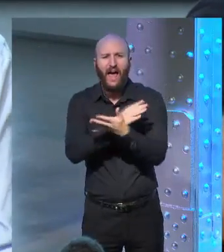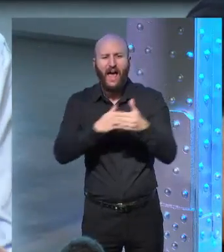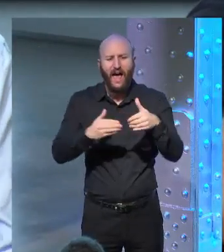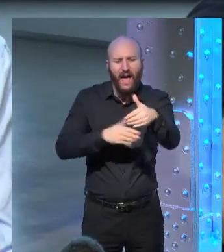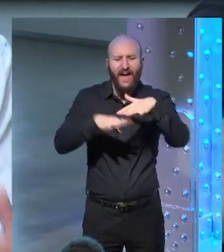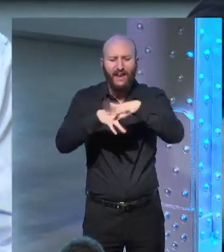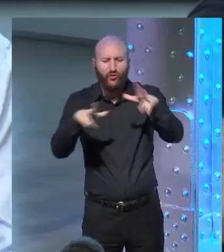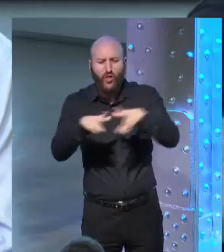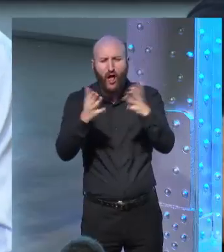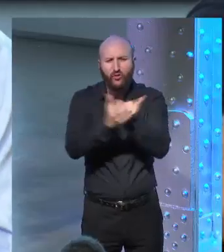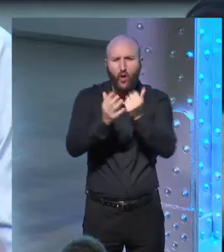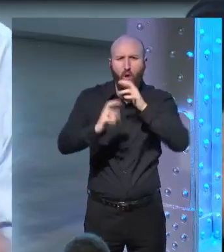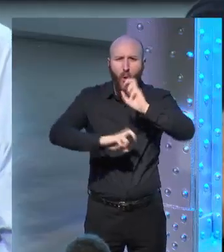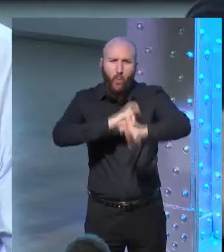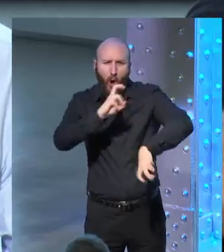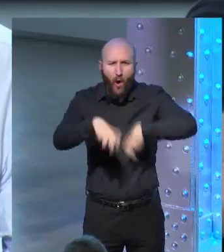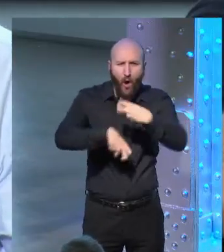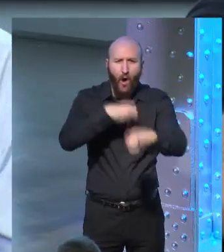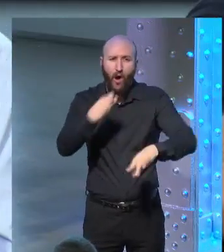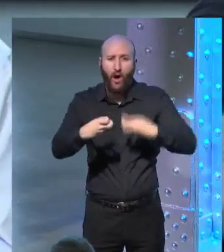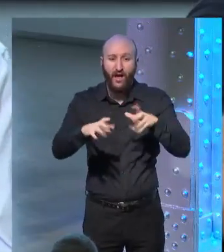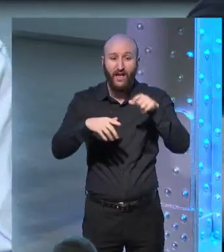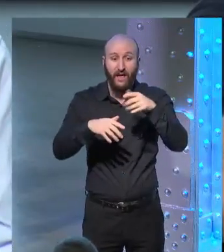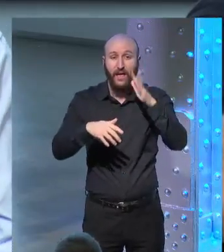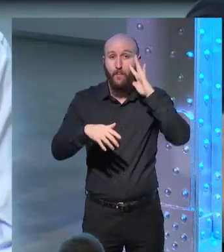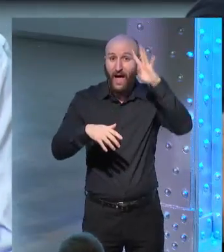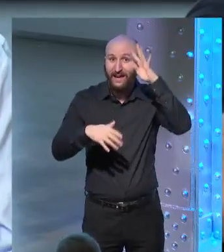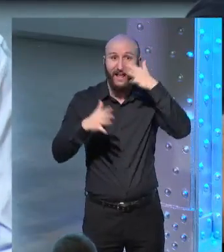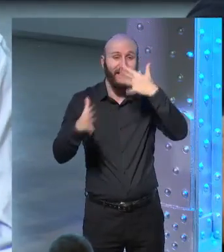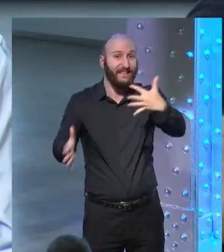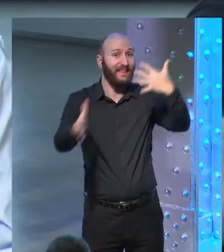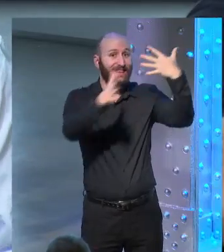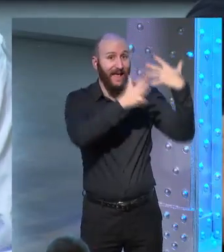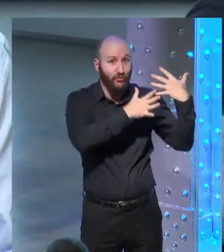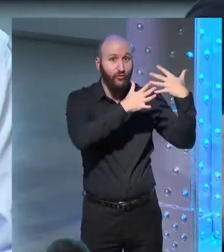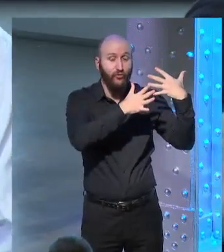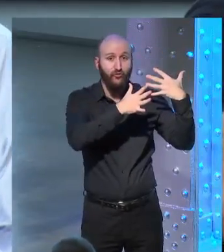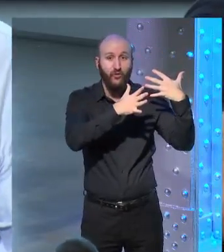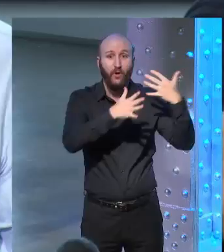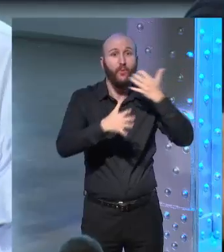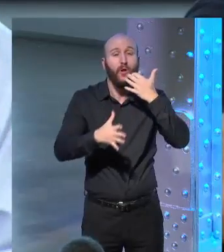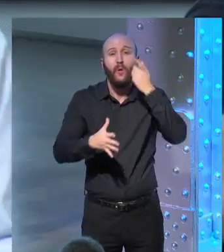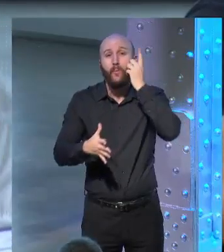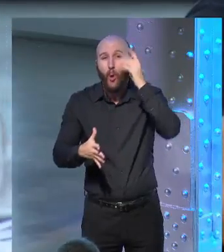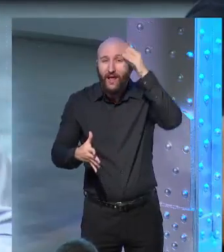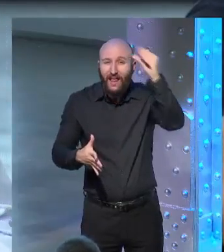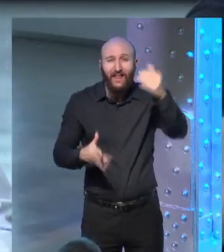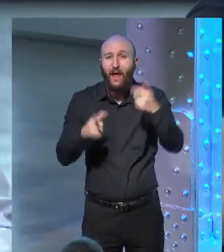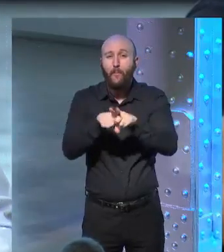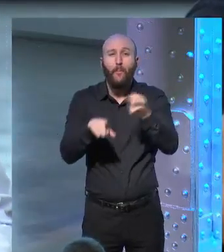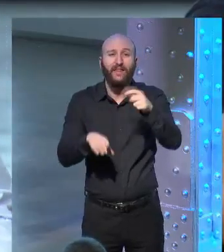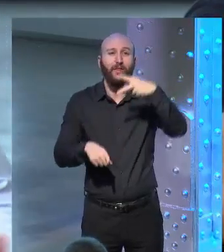es que parece que lo tenemos muy incorporado, pero es que hace 10 años lo más cercano que teníamos a un smartphone era un Nokia, que a día de